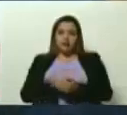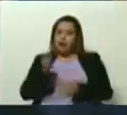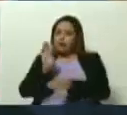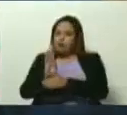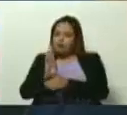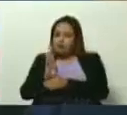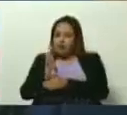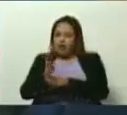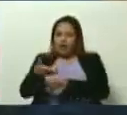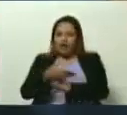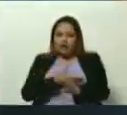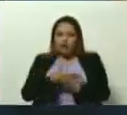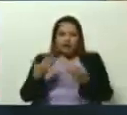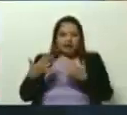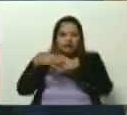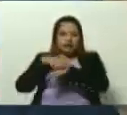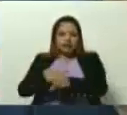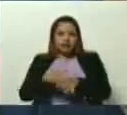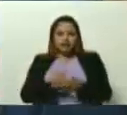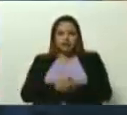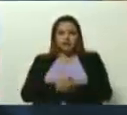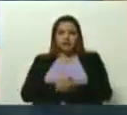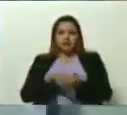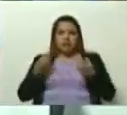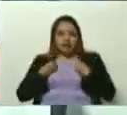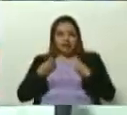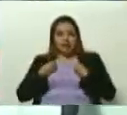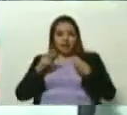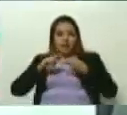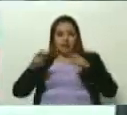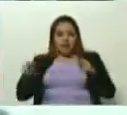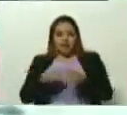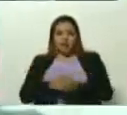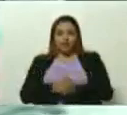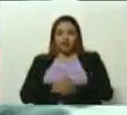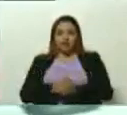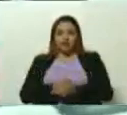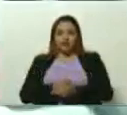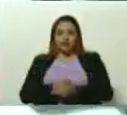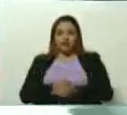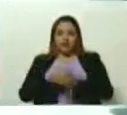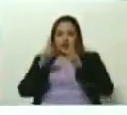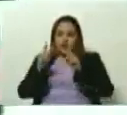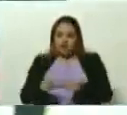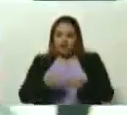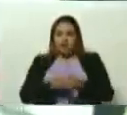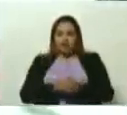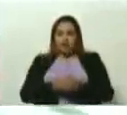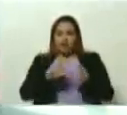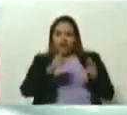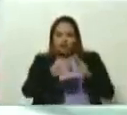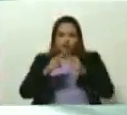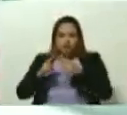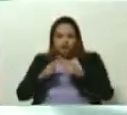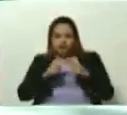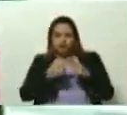prevención integral para la vida y la paz. También, bueno, para que conozcamos